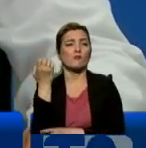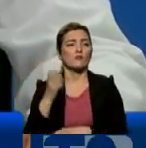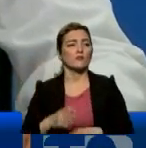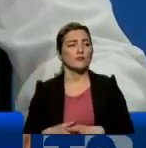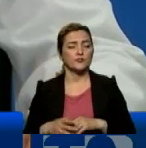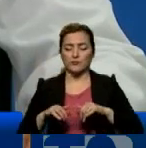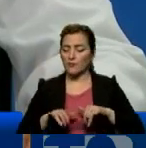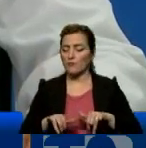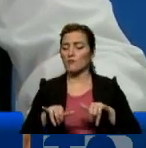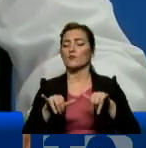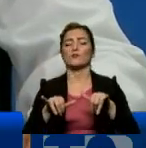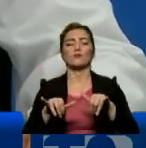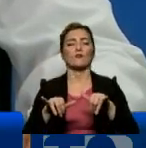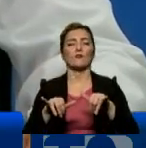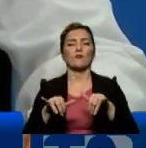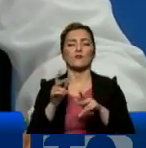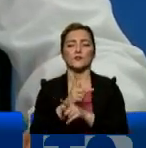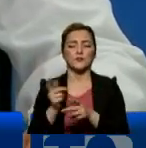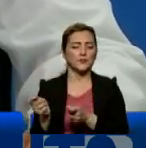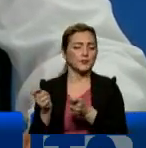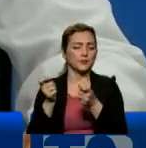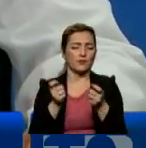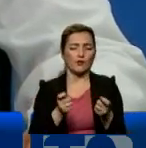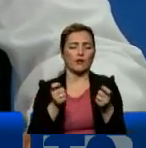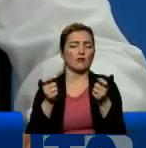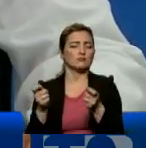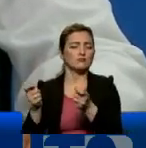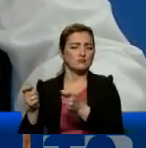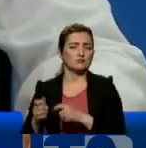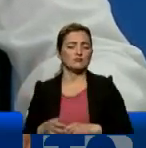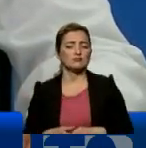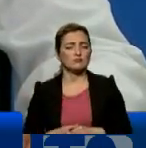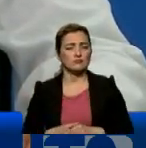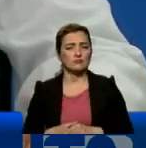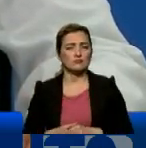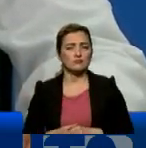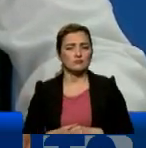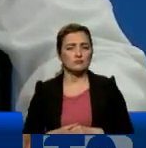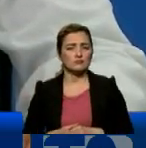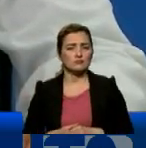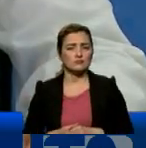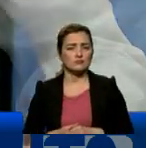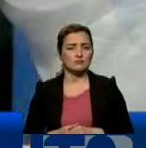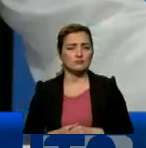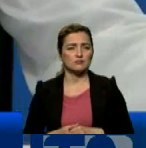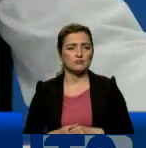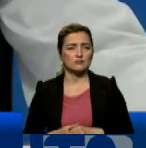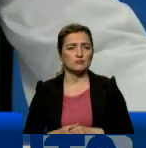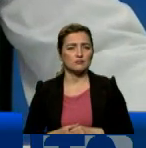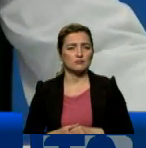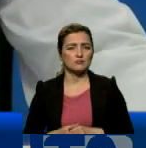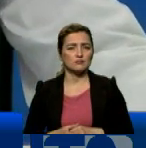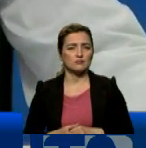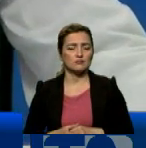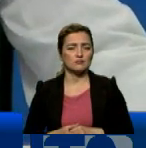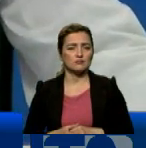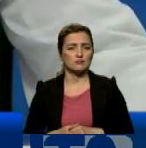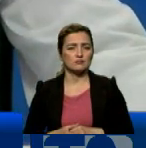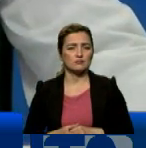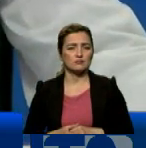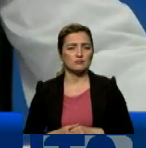que continúen con el mismo abastecimiento de esta diálisis peritoneal ambulatoria. Estamos